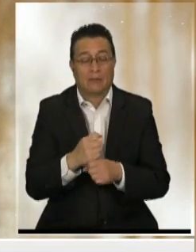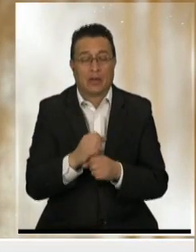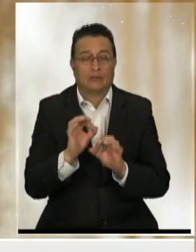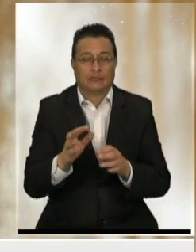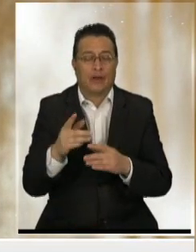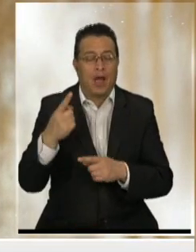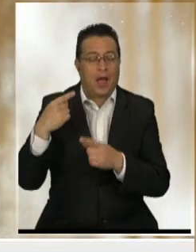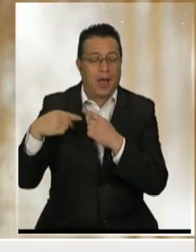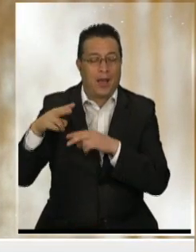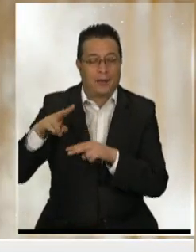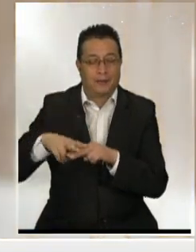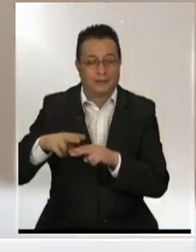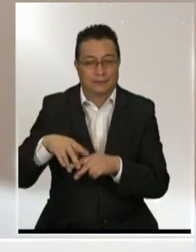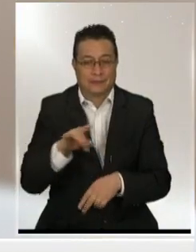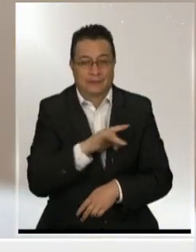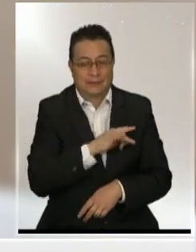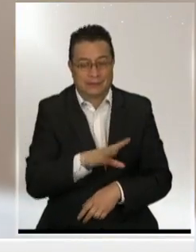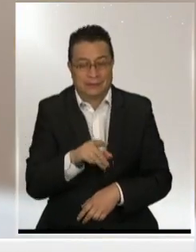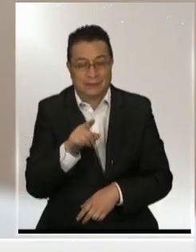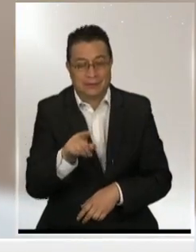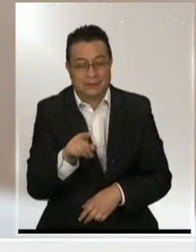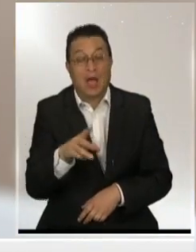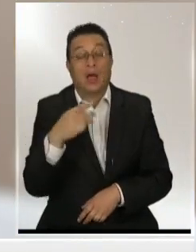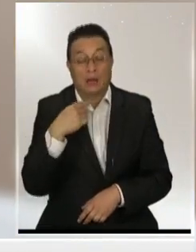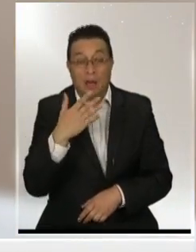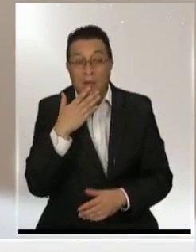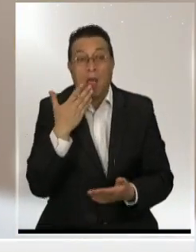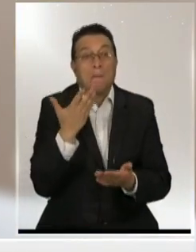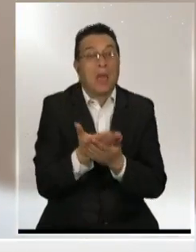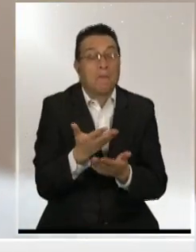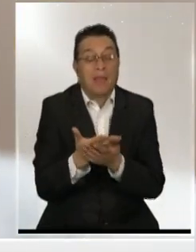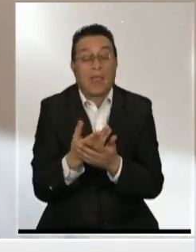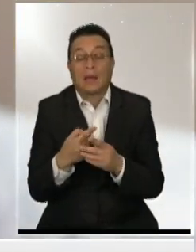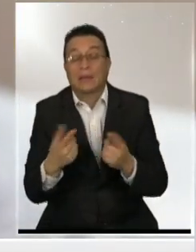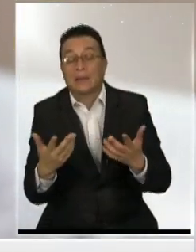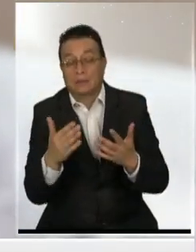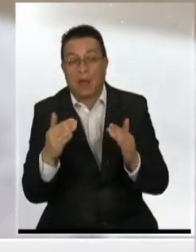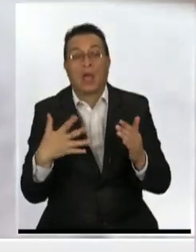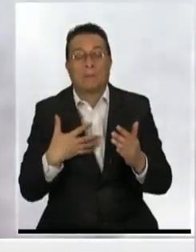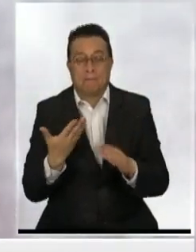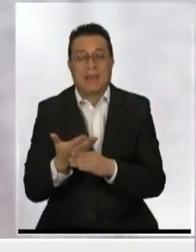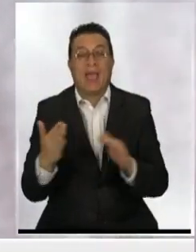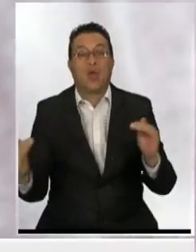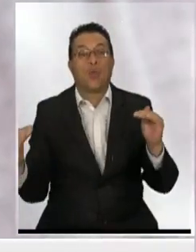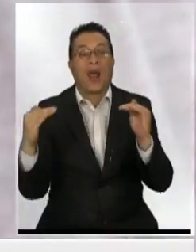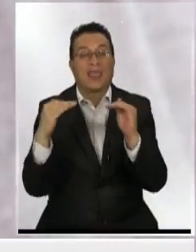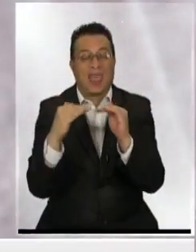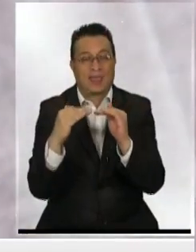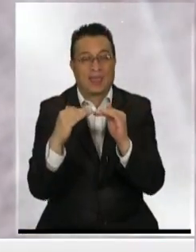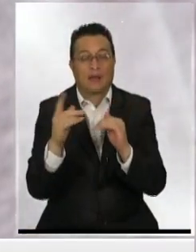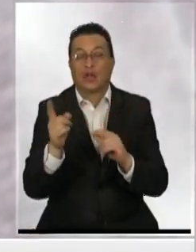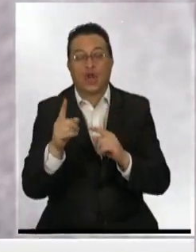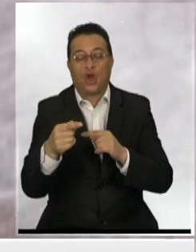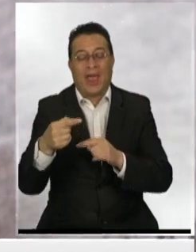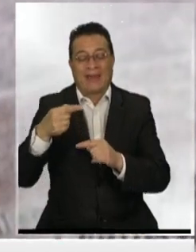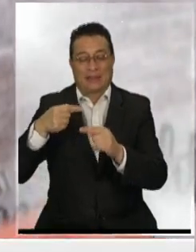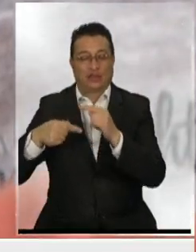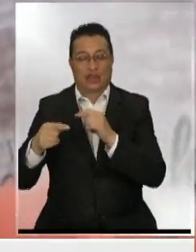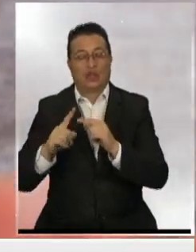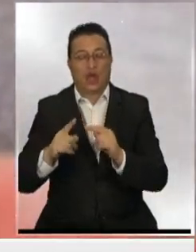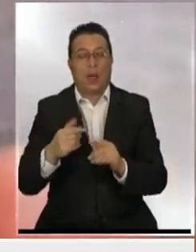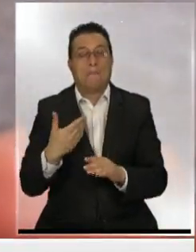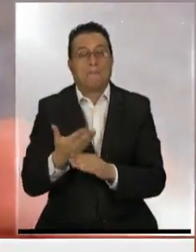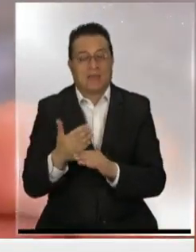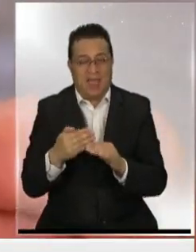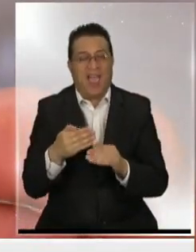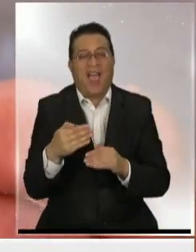para nuestro país. Sus prioridades y sus demandas apuntan a la igualdad. Que no haya un retroceso, sino que un avance